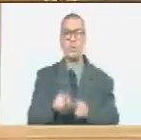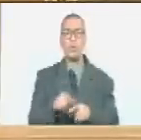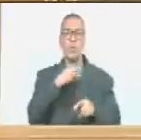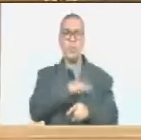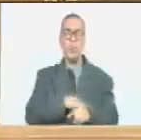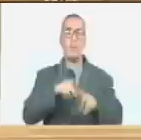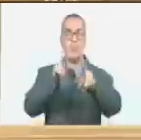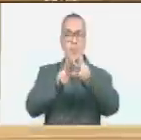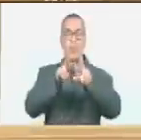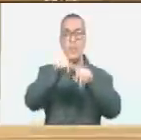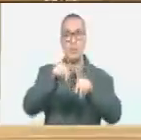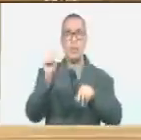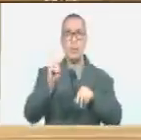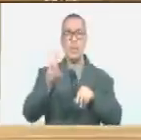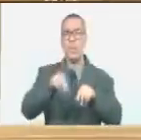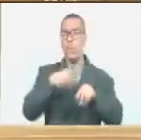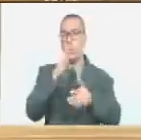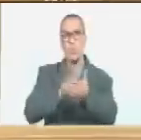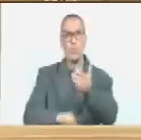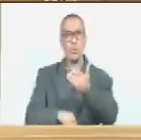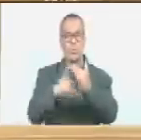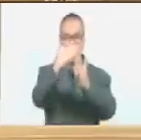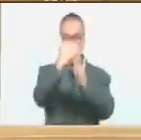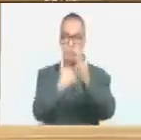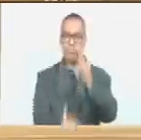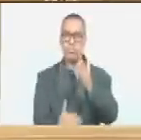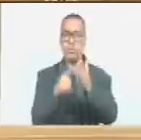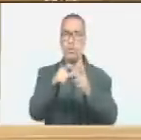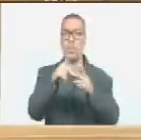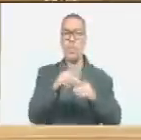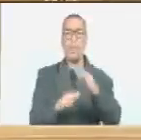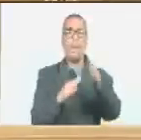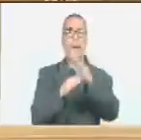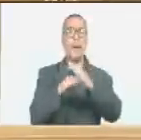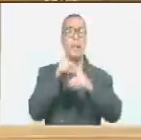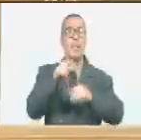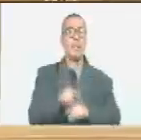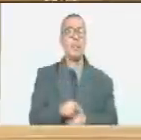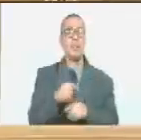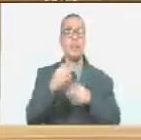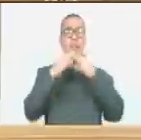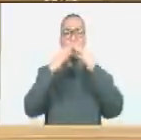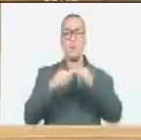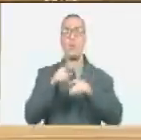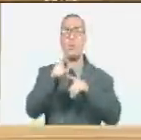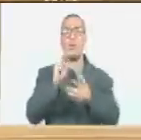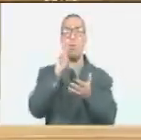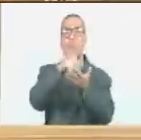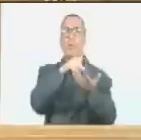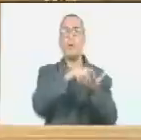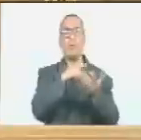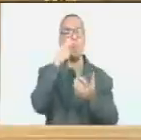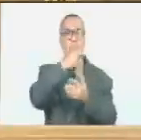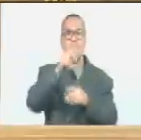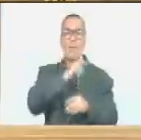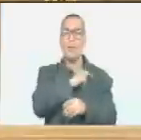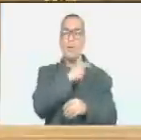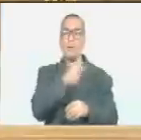misión Vivienda Venezuela no se fuera hacia abajo y no se paralizara, precisamente es la participación del poder